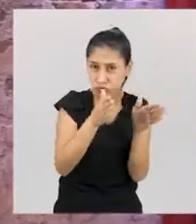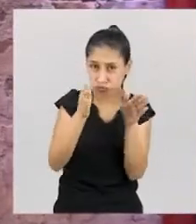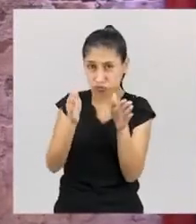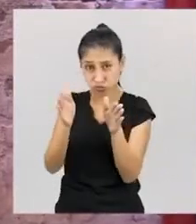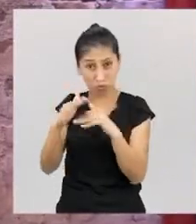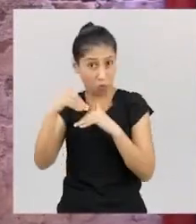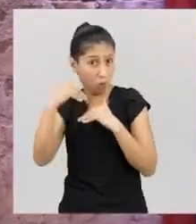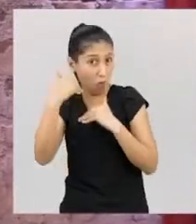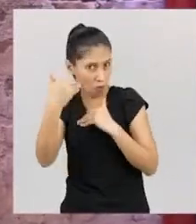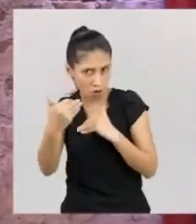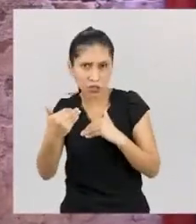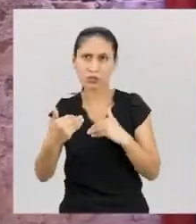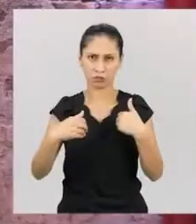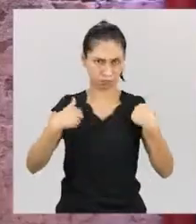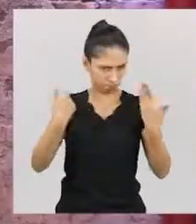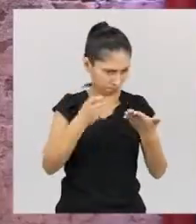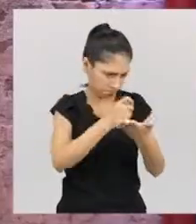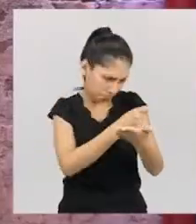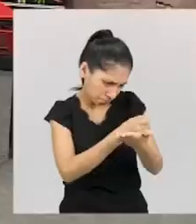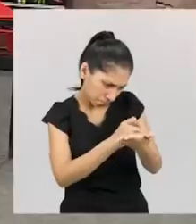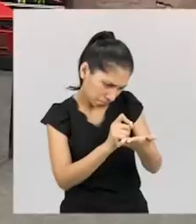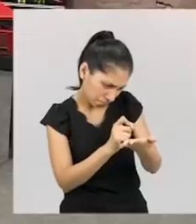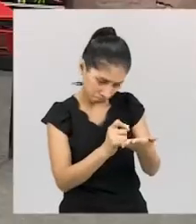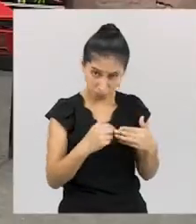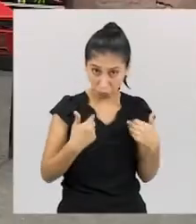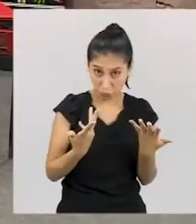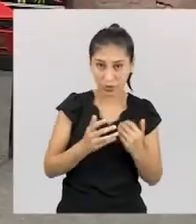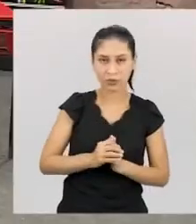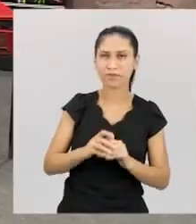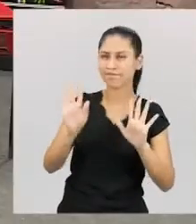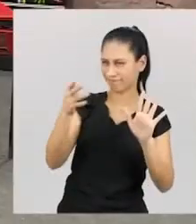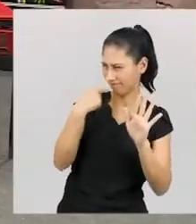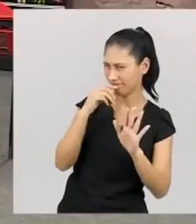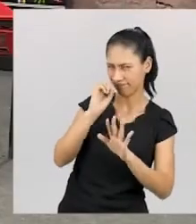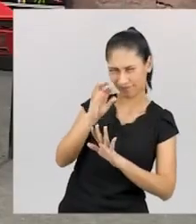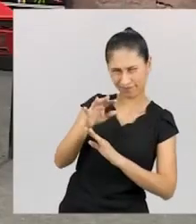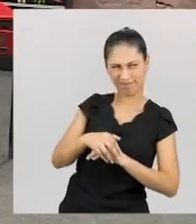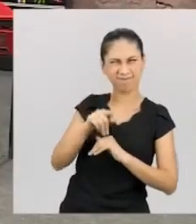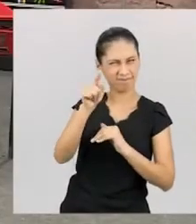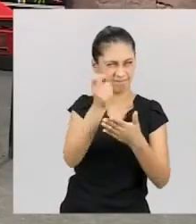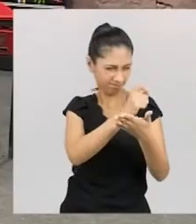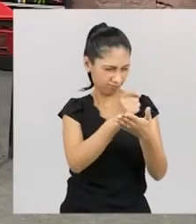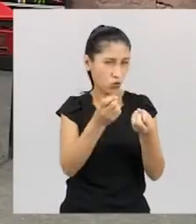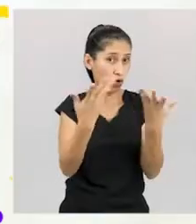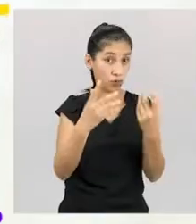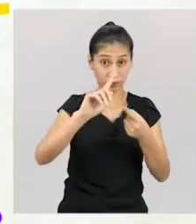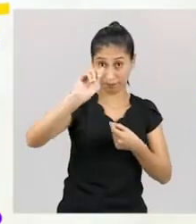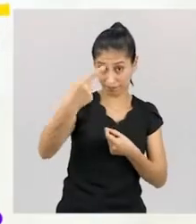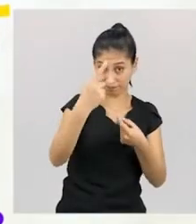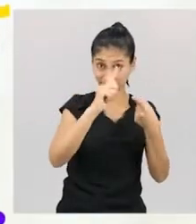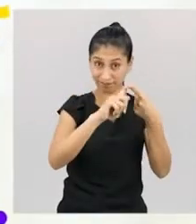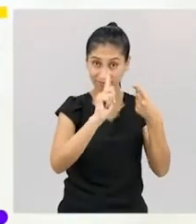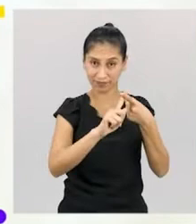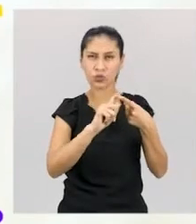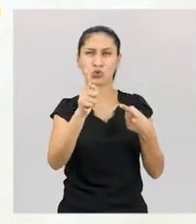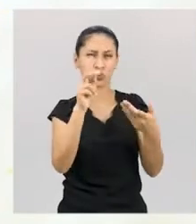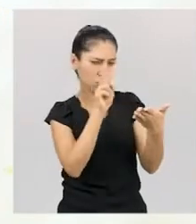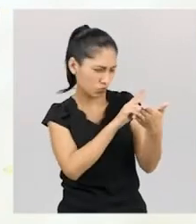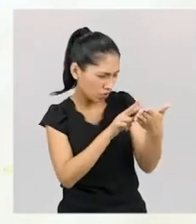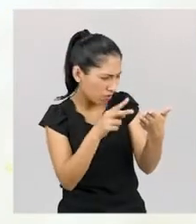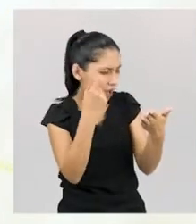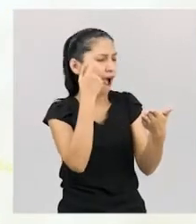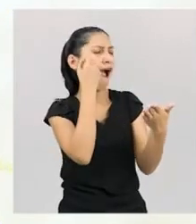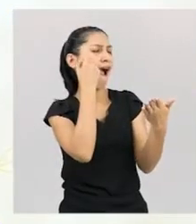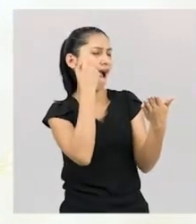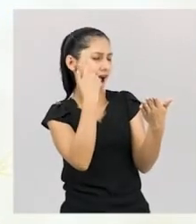procedimientos, podemos resolver muchas situaciones, profe. Les propongo seguir estos pasos para resolver el problema. primero vamos a comprender